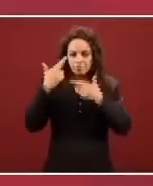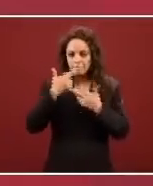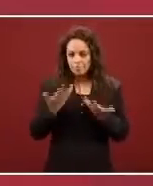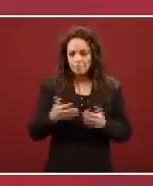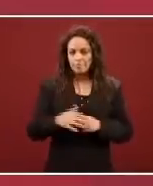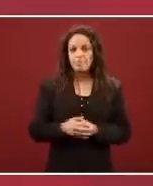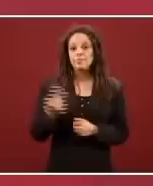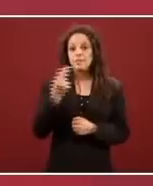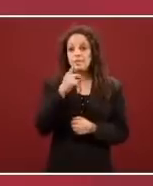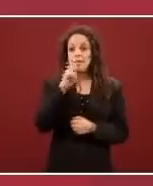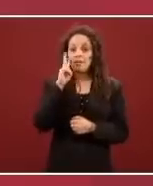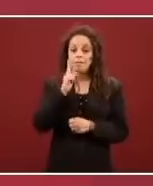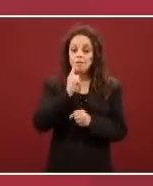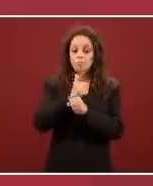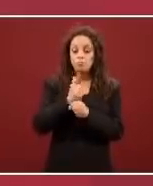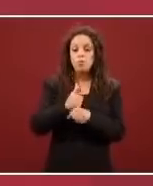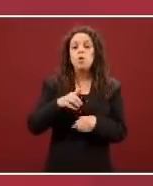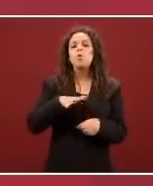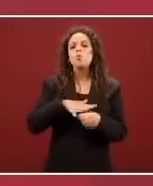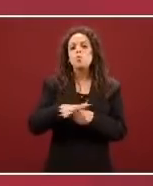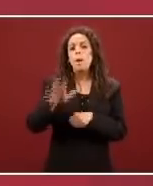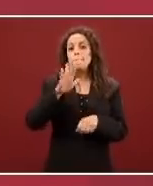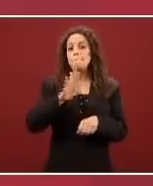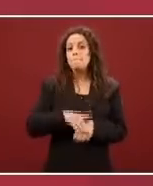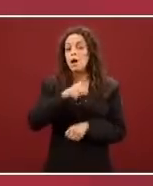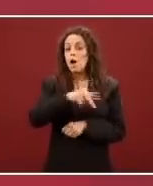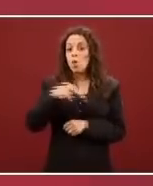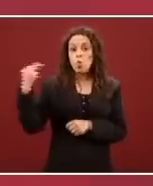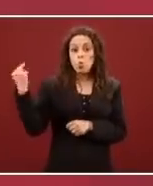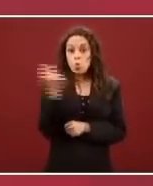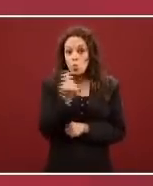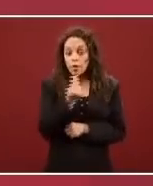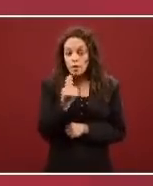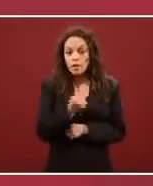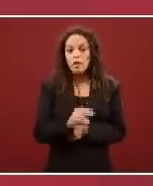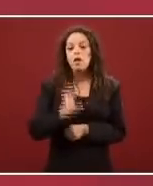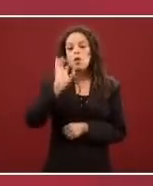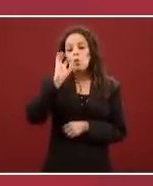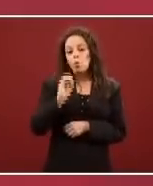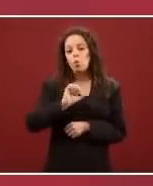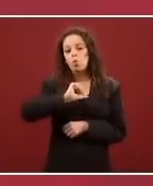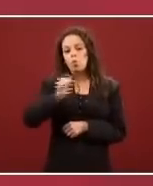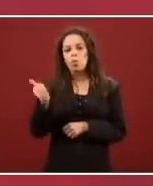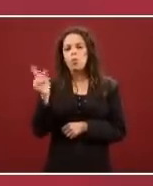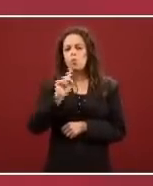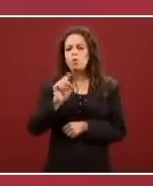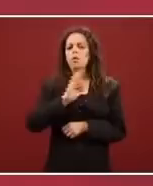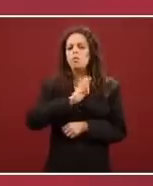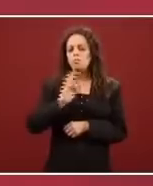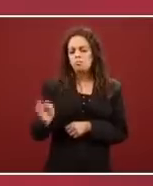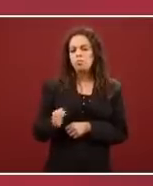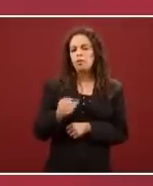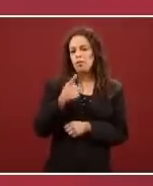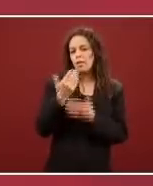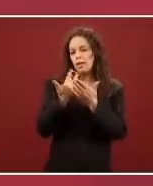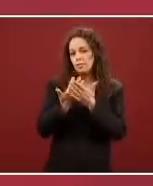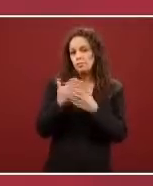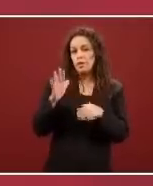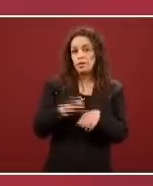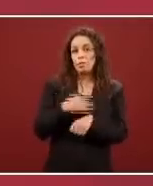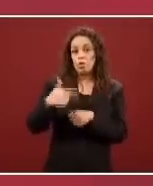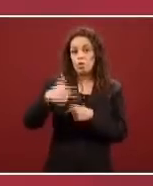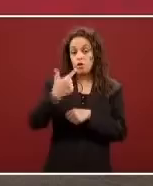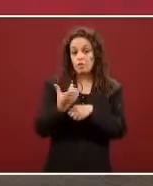son urgentes y que pueden esperar estas 12 semanas que va a durar aproximadamente el problema para